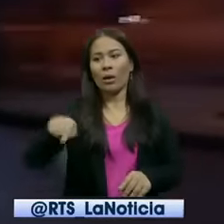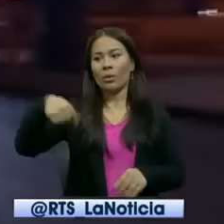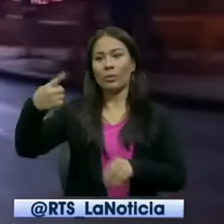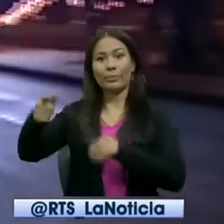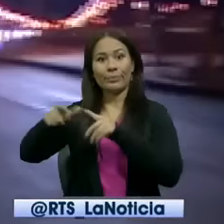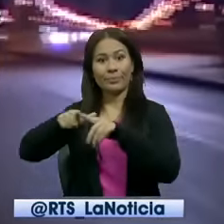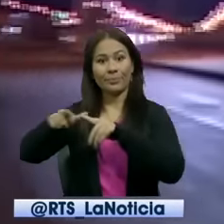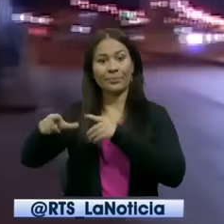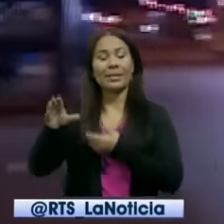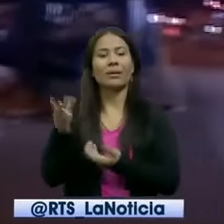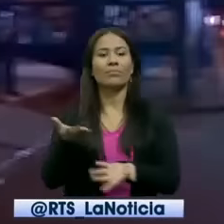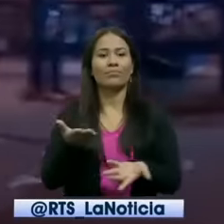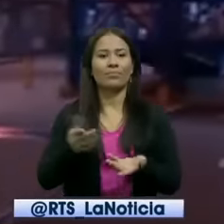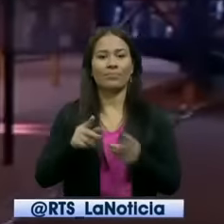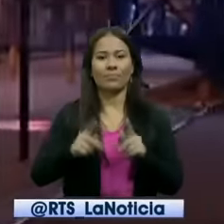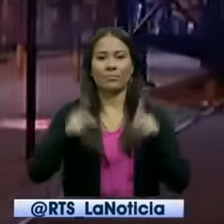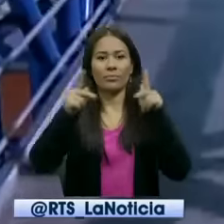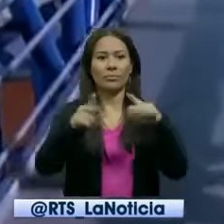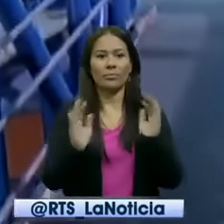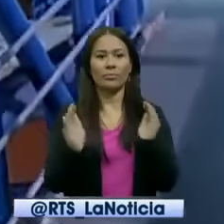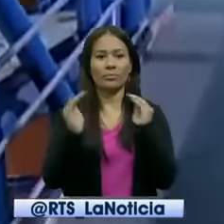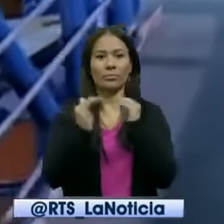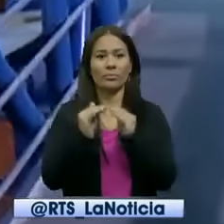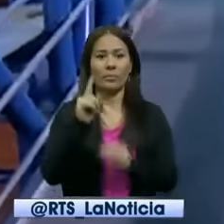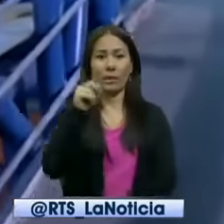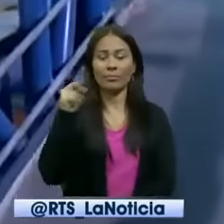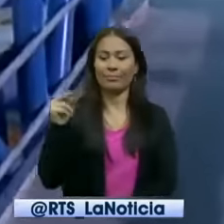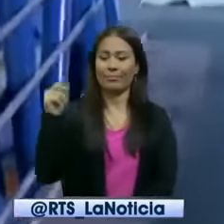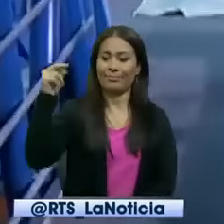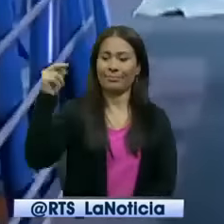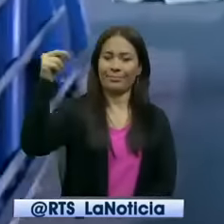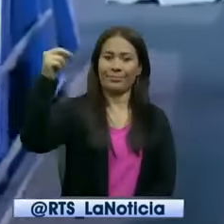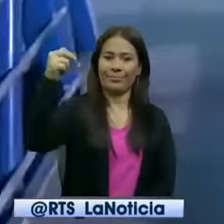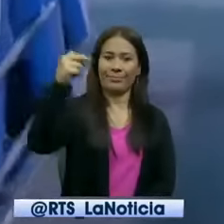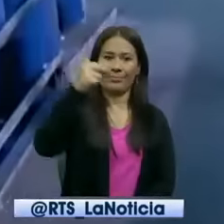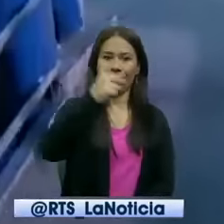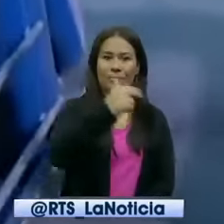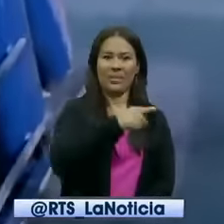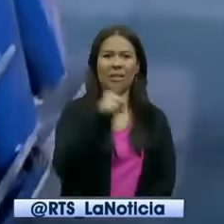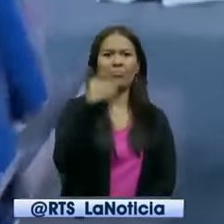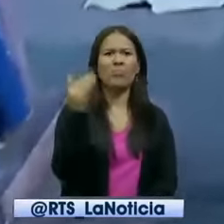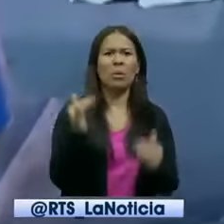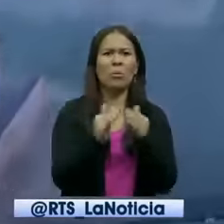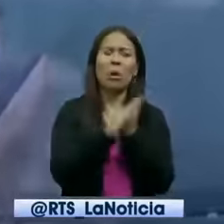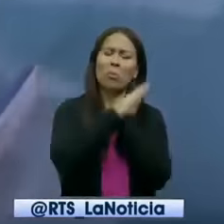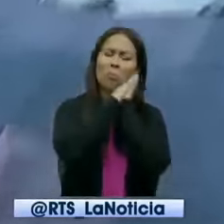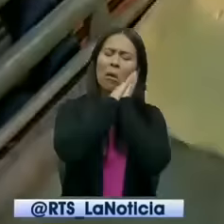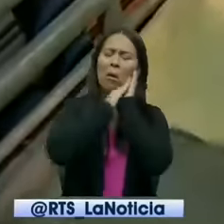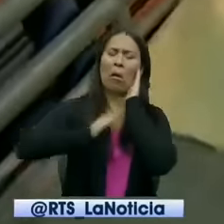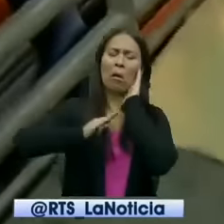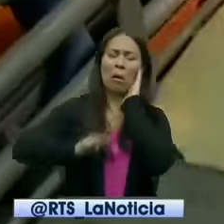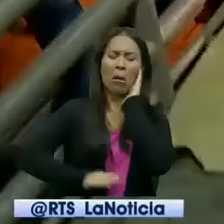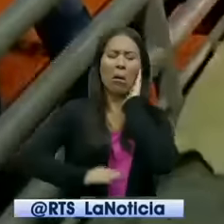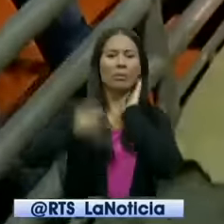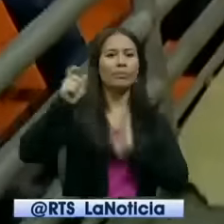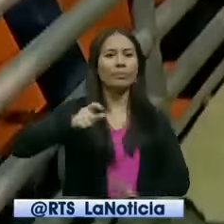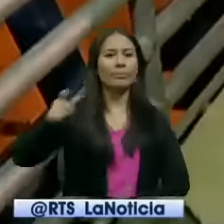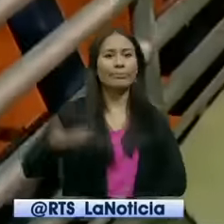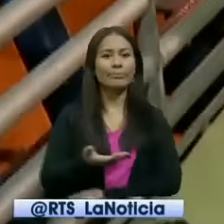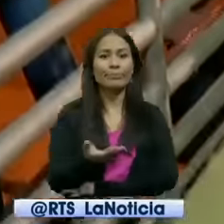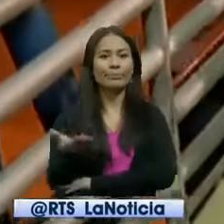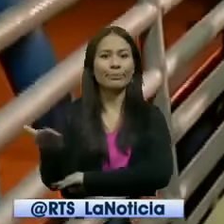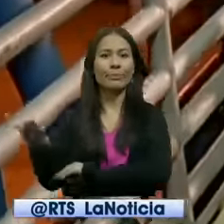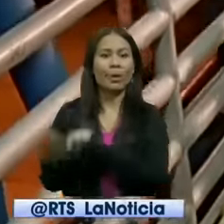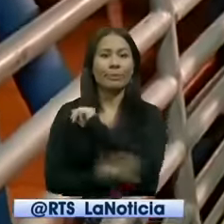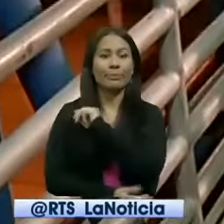en el sector de la isla Trinitaria, un paso peatonal se ha convertido en lugar de descanso, donde varias personas